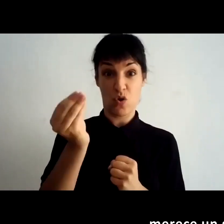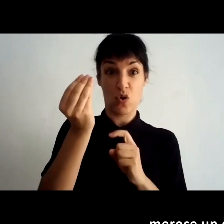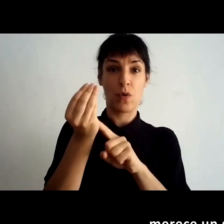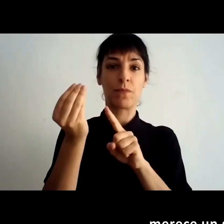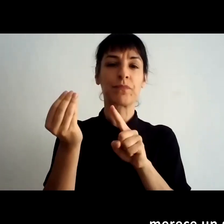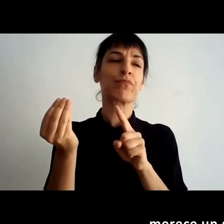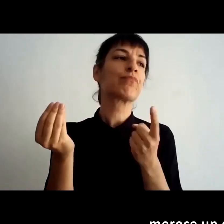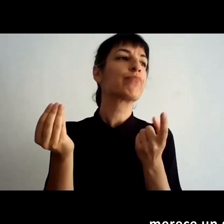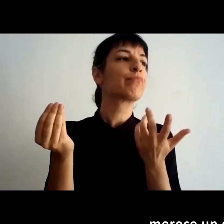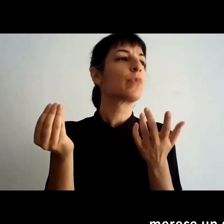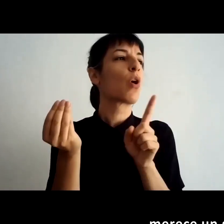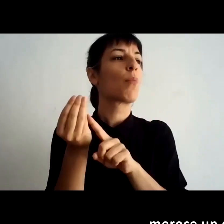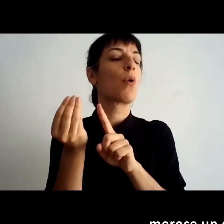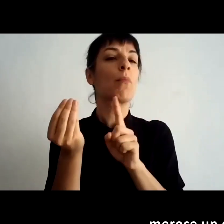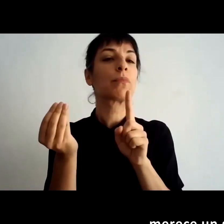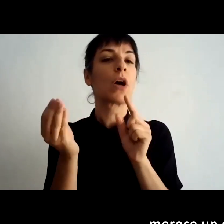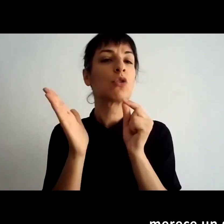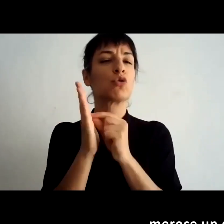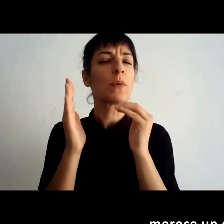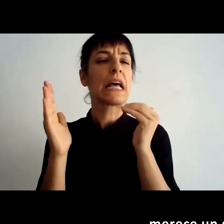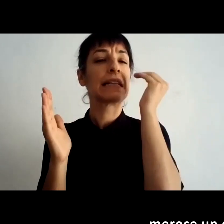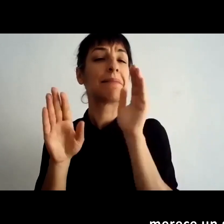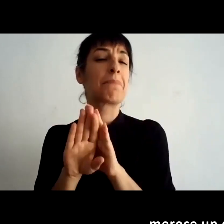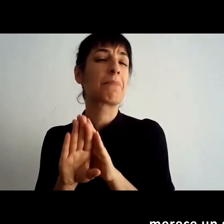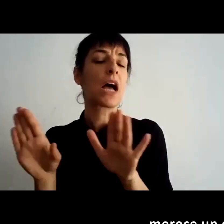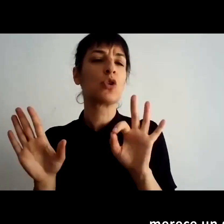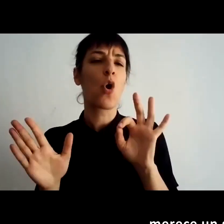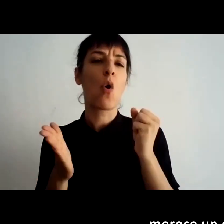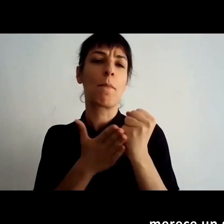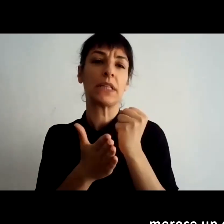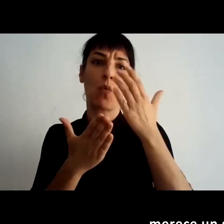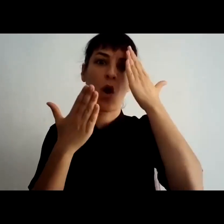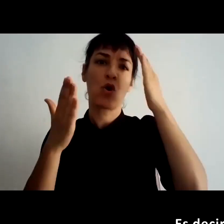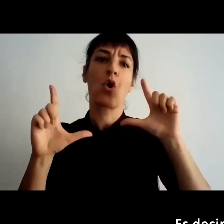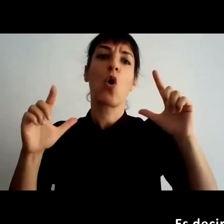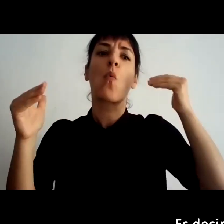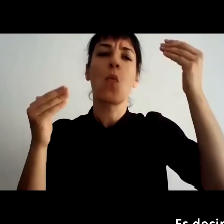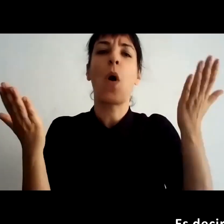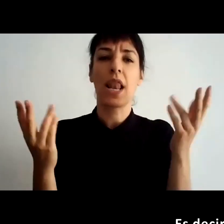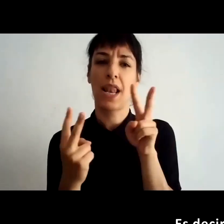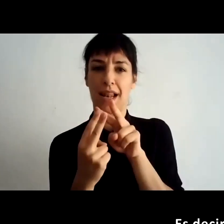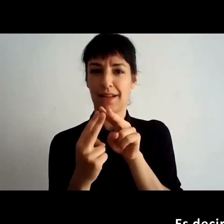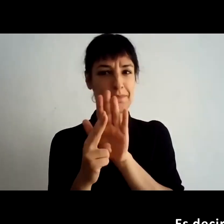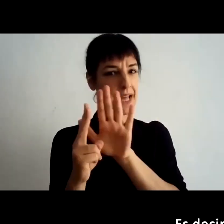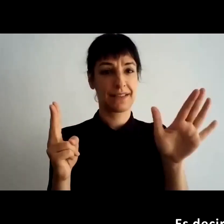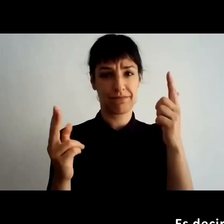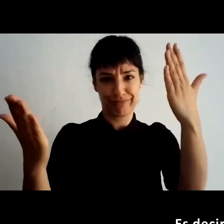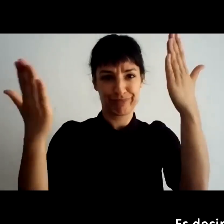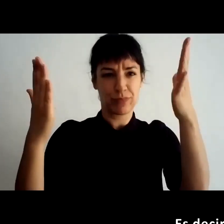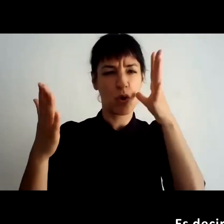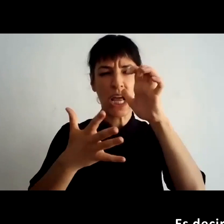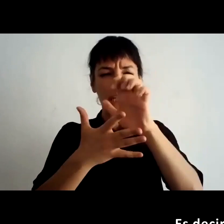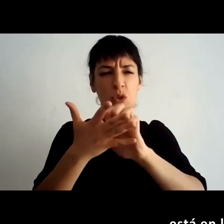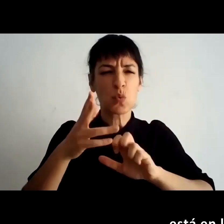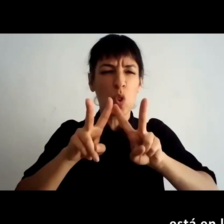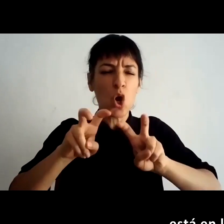un simple sobresaliente o le damos la matrícula de honor. Es decir, que felicidades porque es un estudio muy sólido. Además